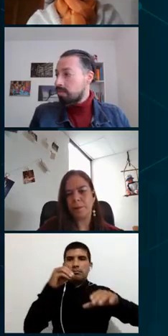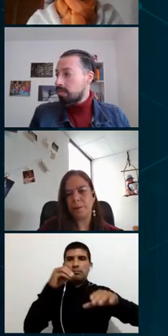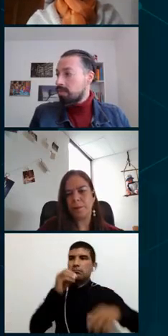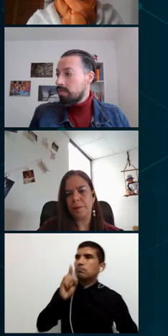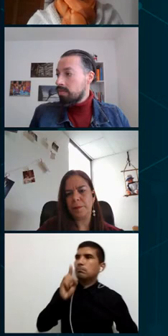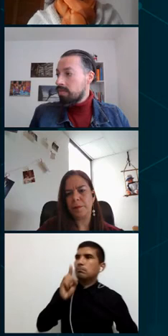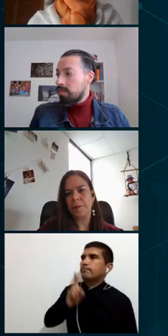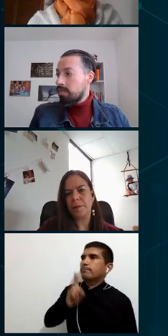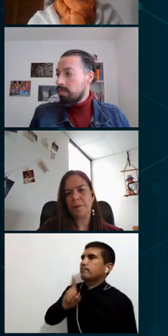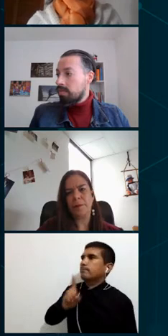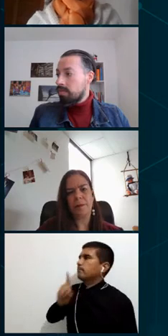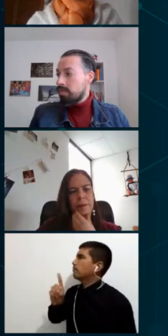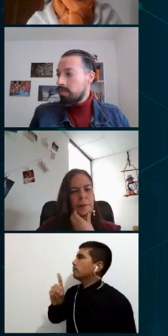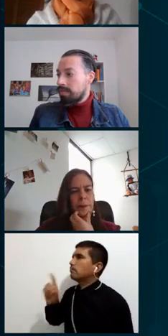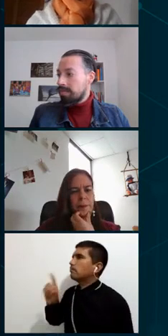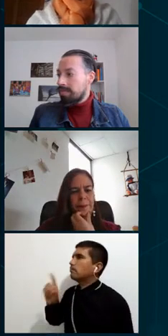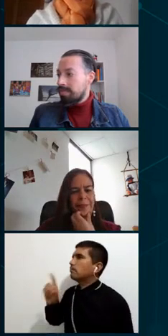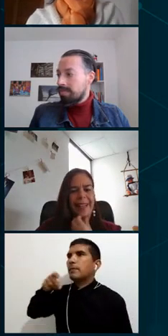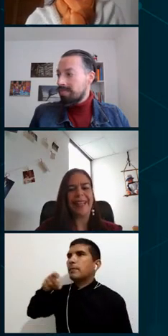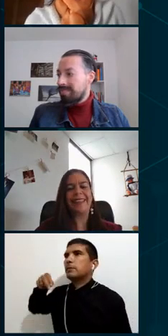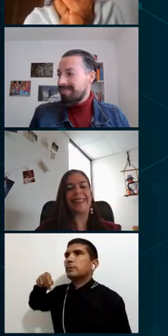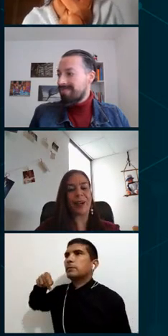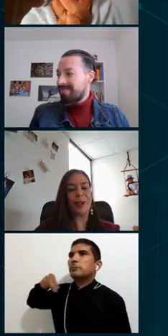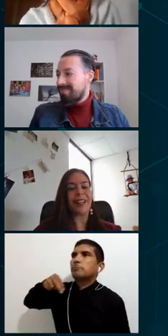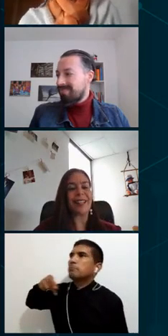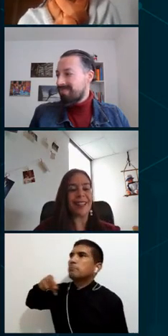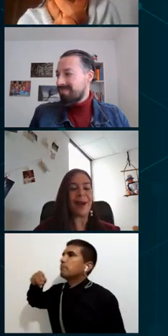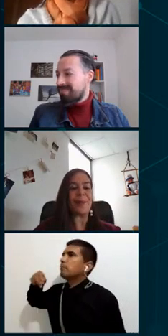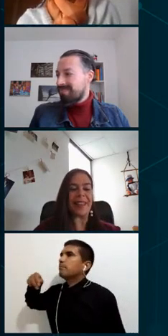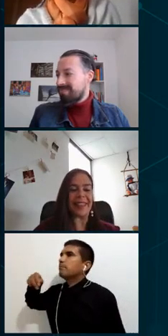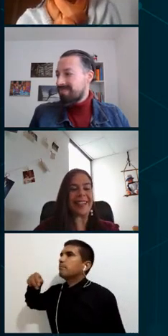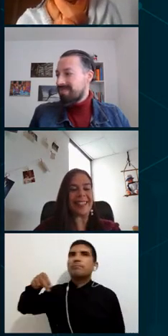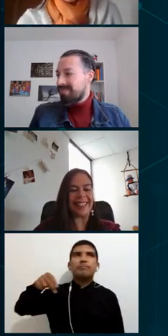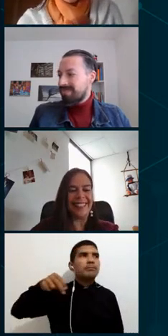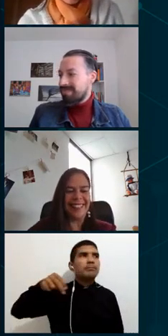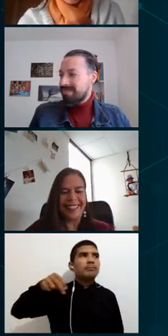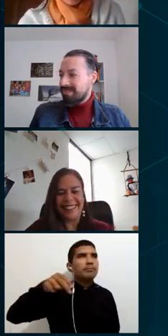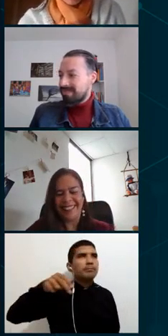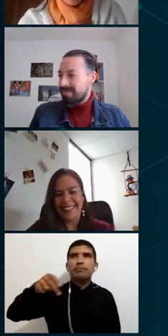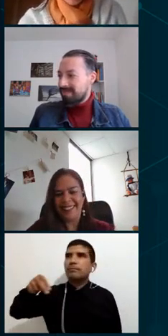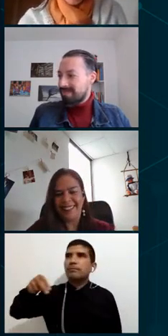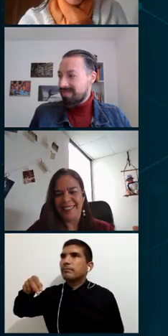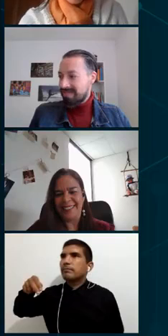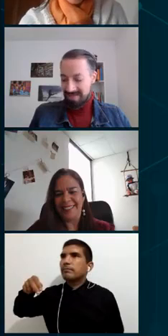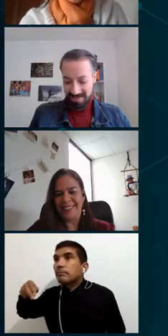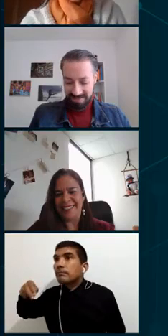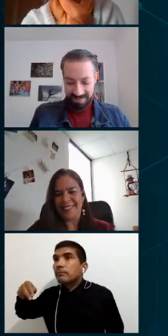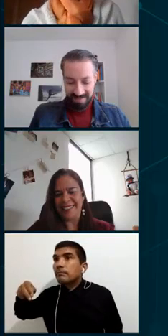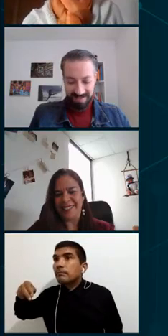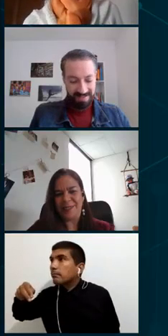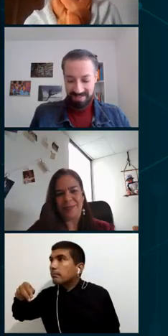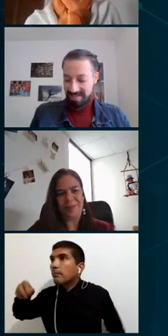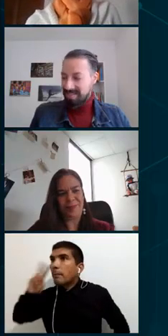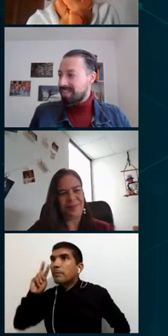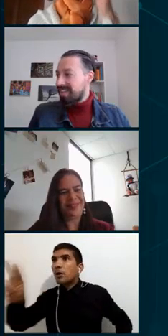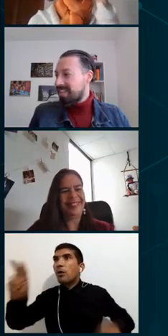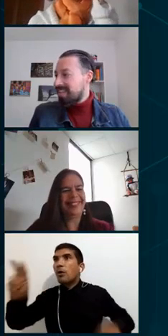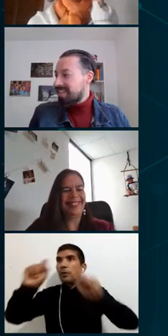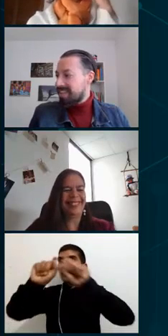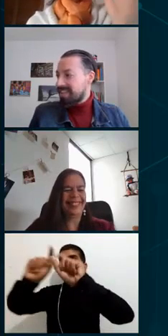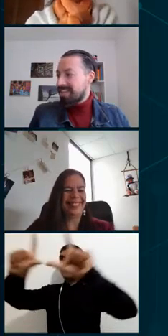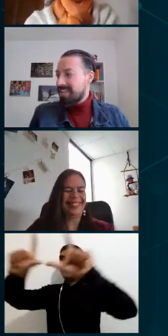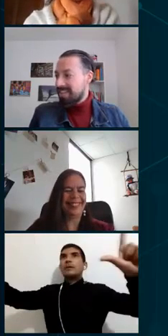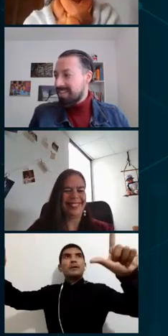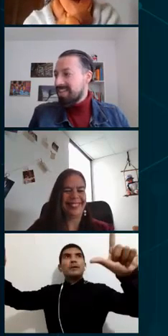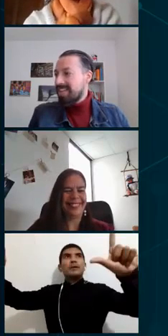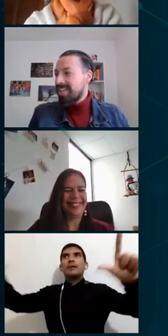Yo aquí me encontré la pantalla. Te encontraste la pantalla. O sea, el cine. En todo Santa